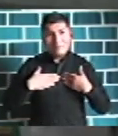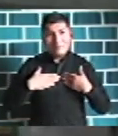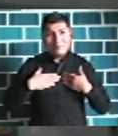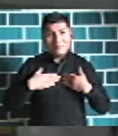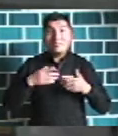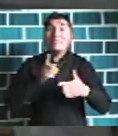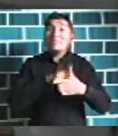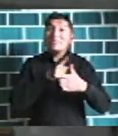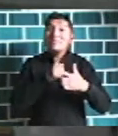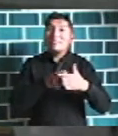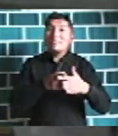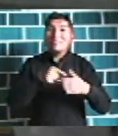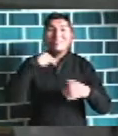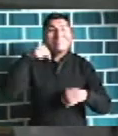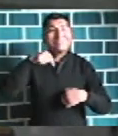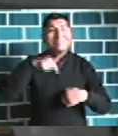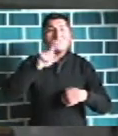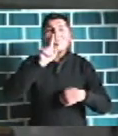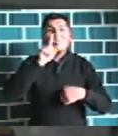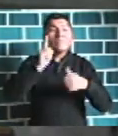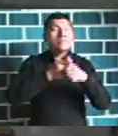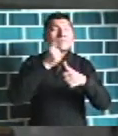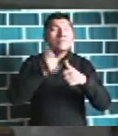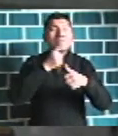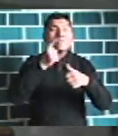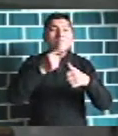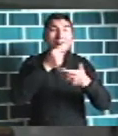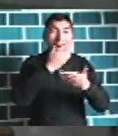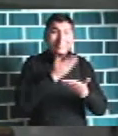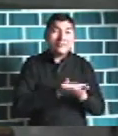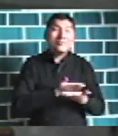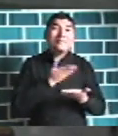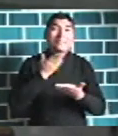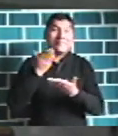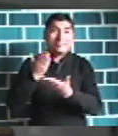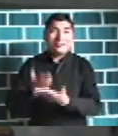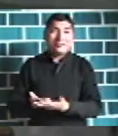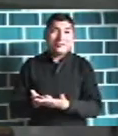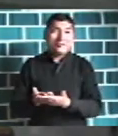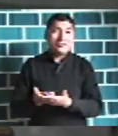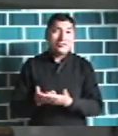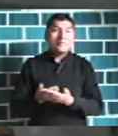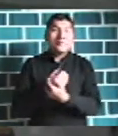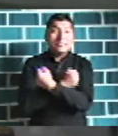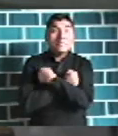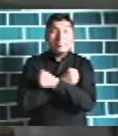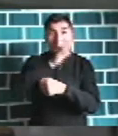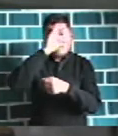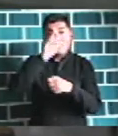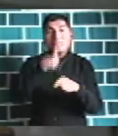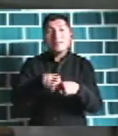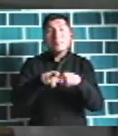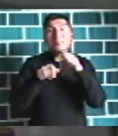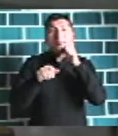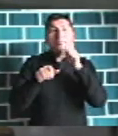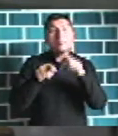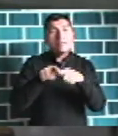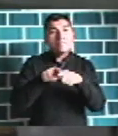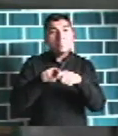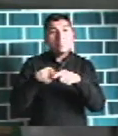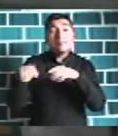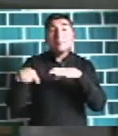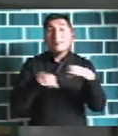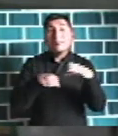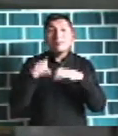entonces aquí está una primera propuesta queridos hermanos hagamos